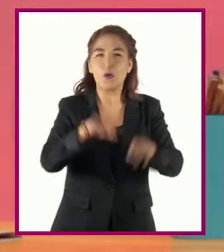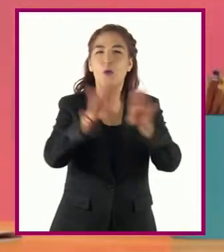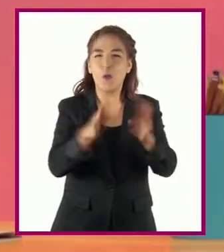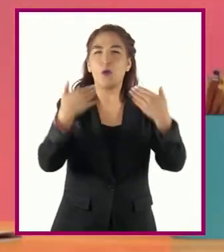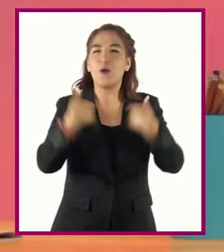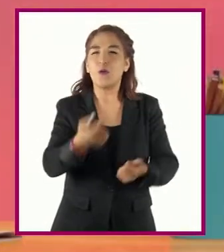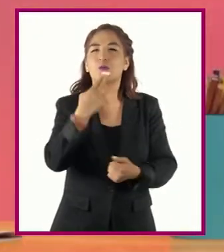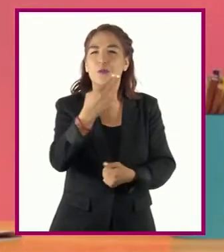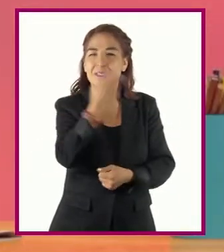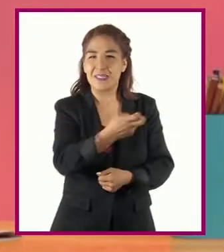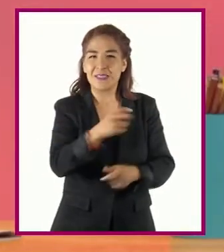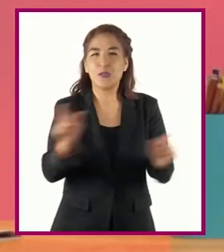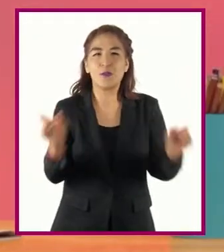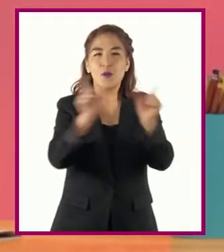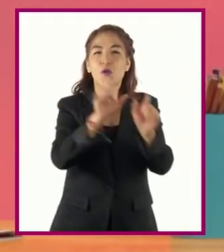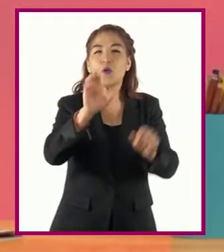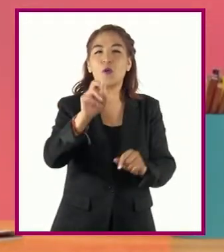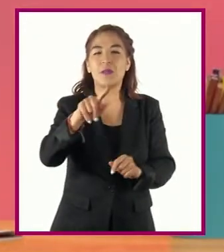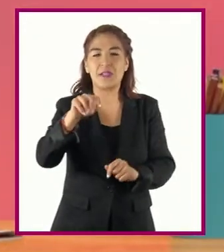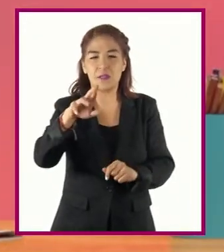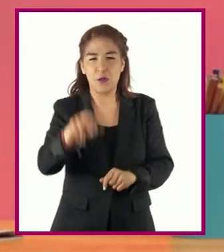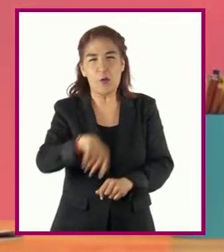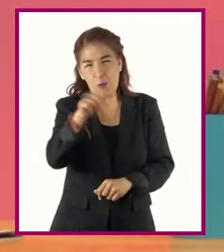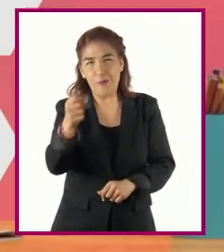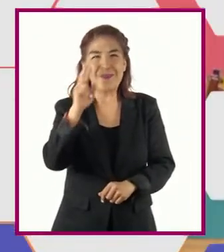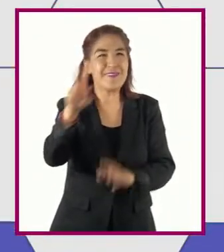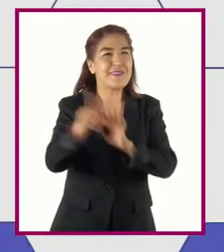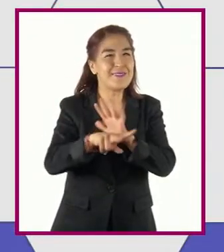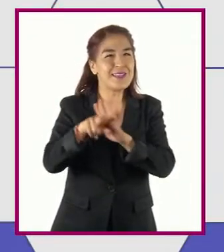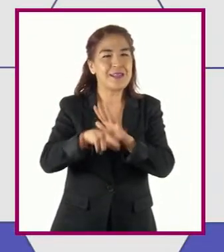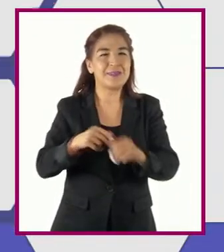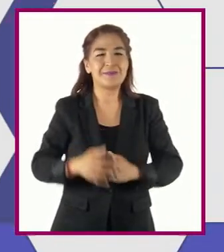los conectores de contraste, ¿podemos ver otro video?